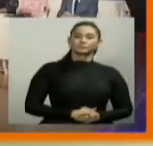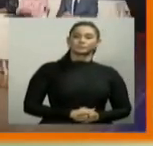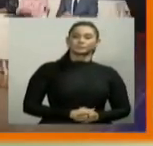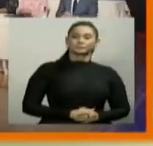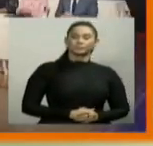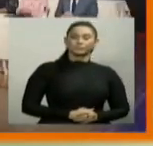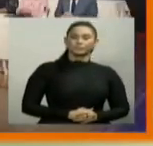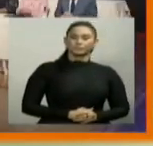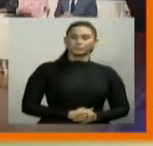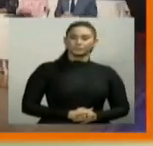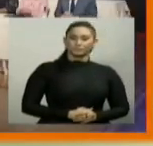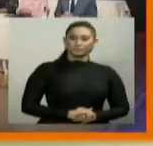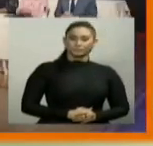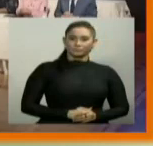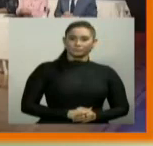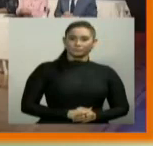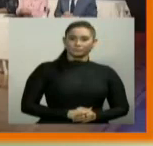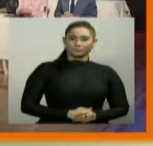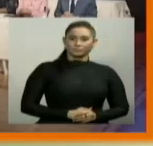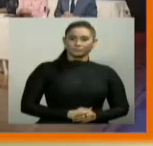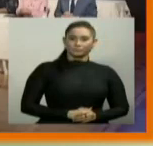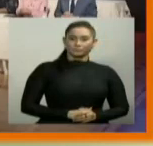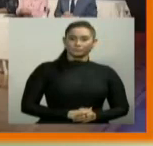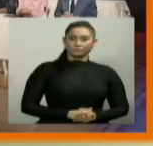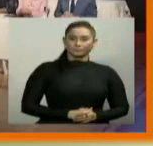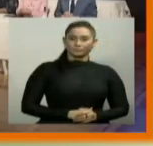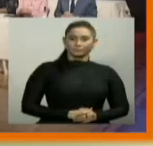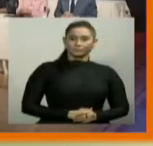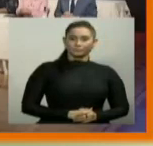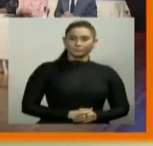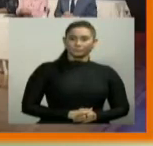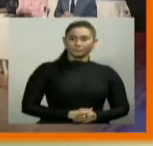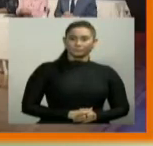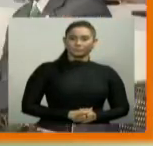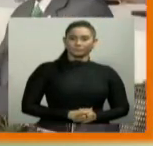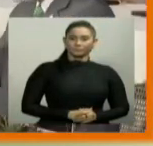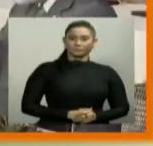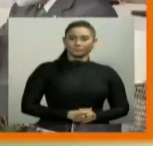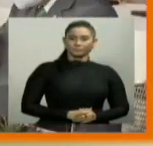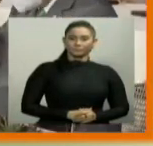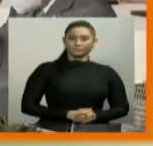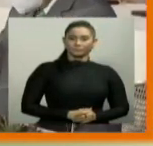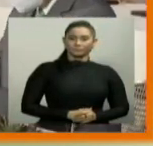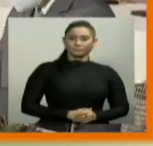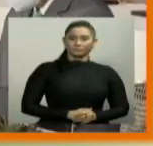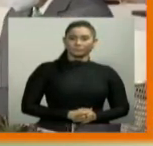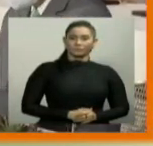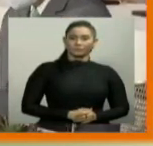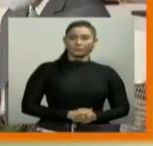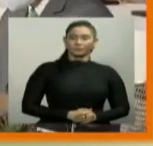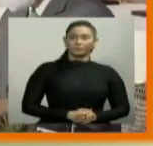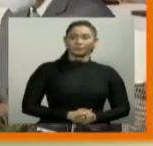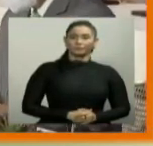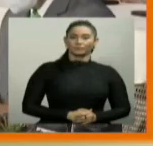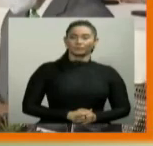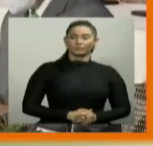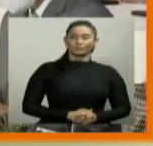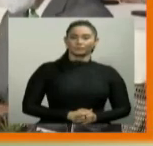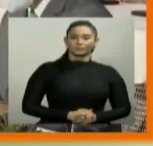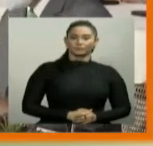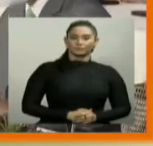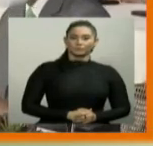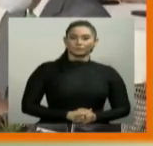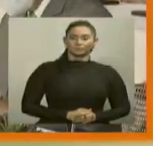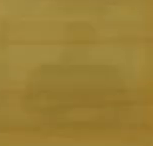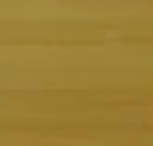conociendo en el camino sus reacciones, que se ha ido conociendo en el camino el comportamiento del propio virus y todo lo que tiene que ver con el